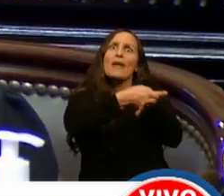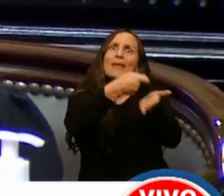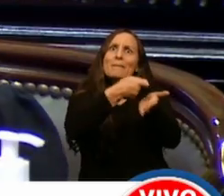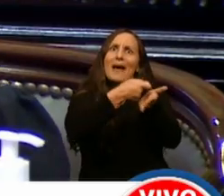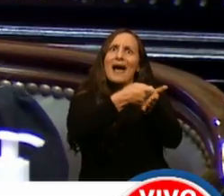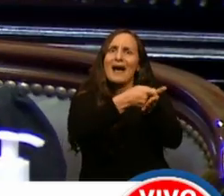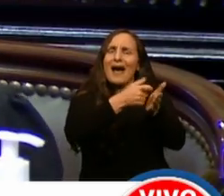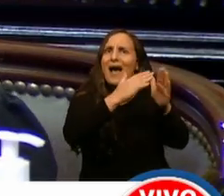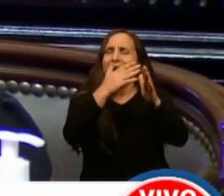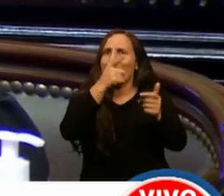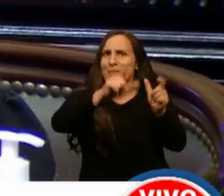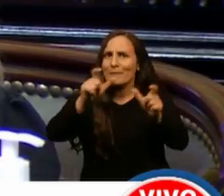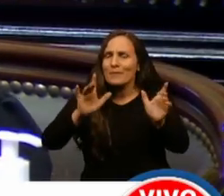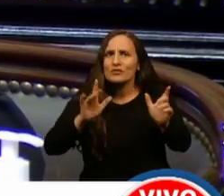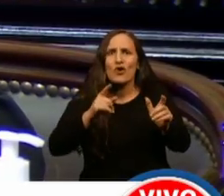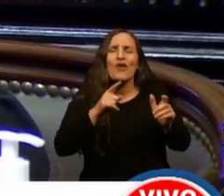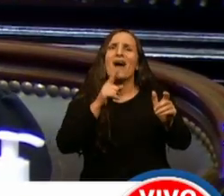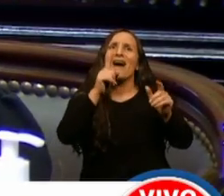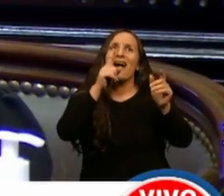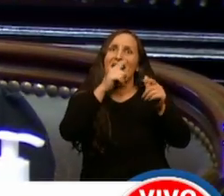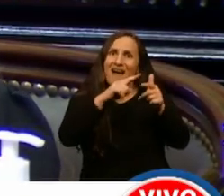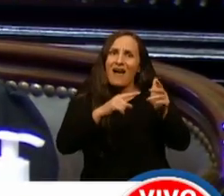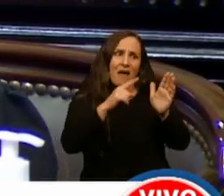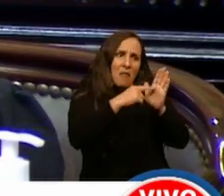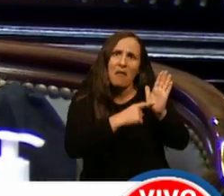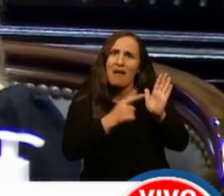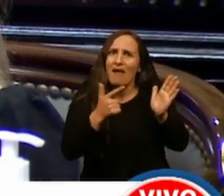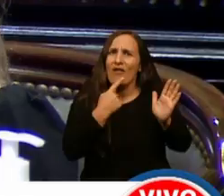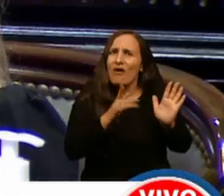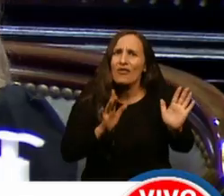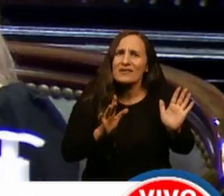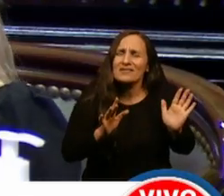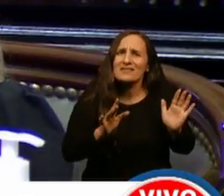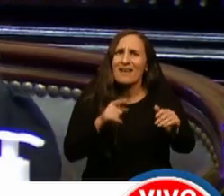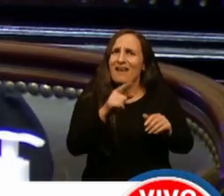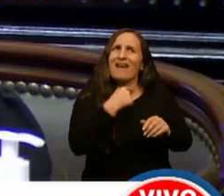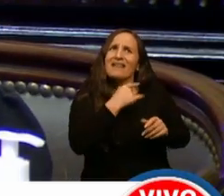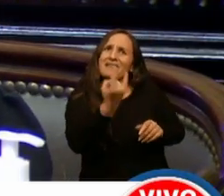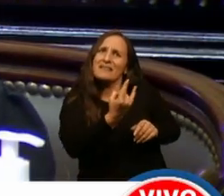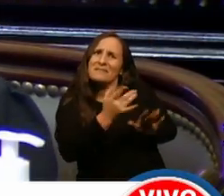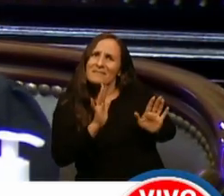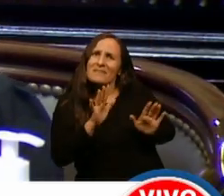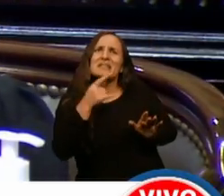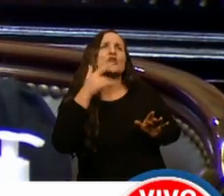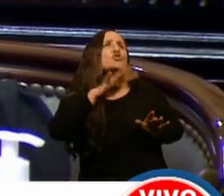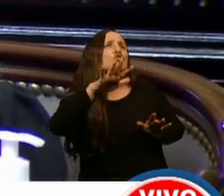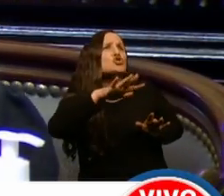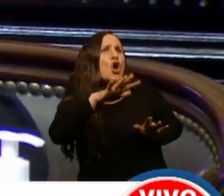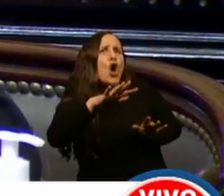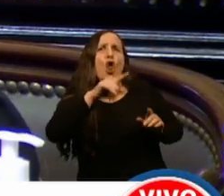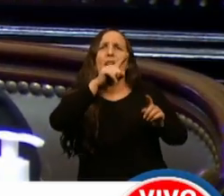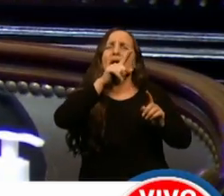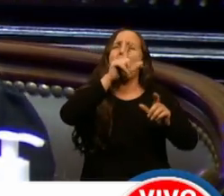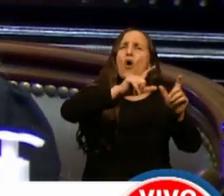usuarios en este proyecto no se respeta a ninguno de esos criterios y hacen pasar el ratón por fiebre incluye en dos zonas usuarios y